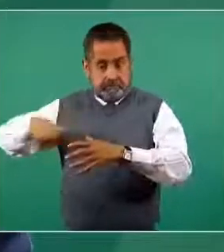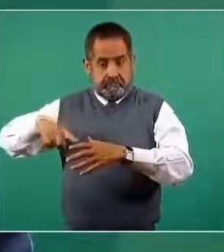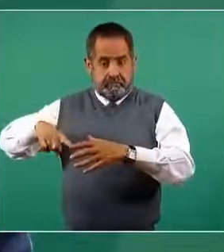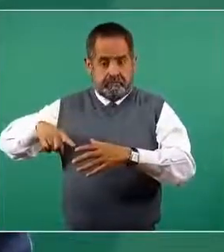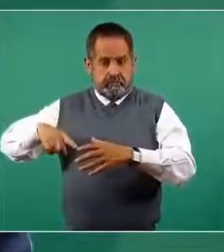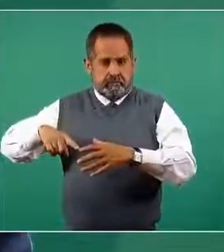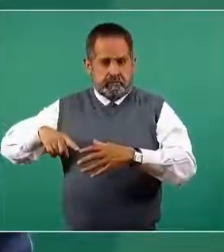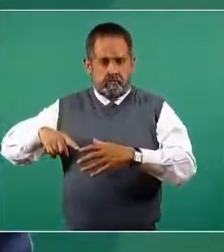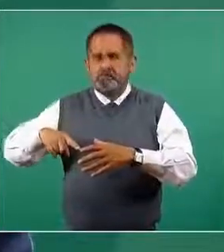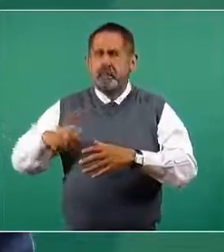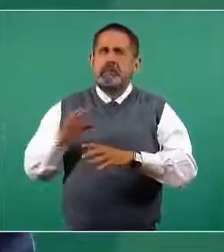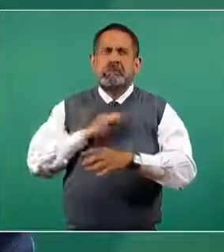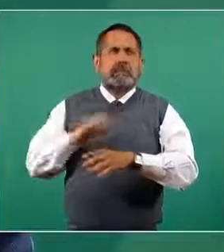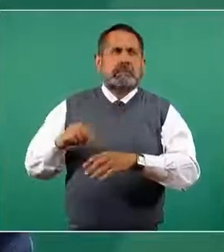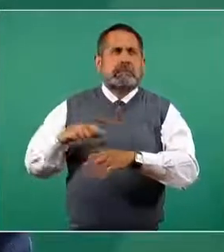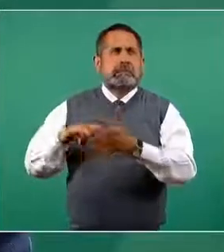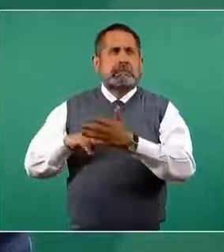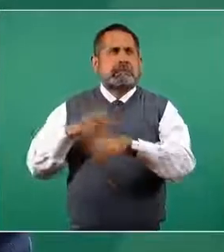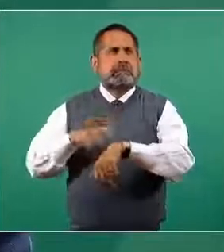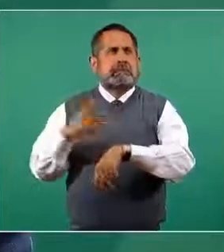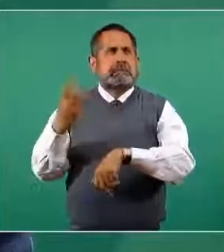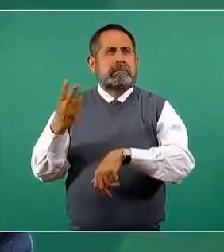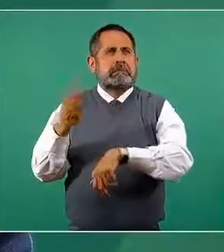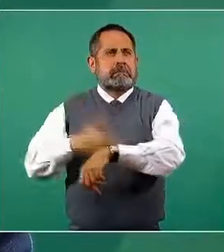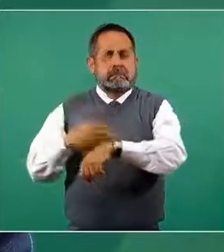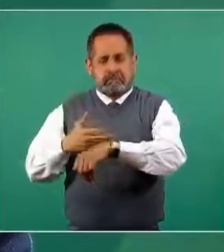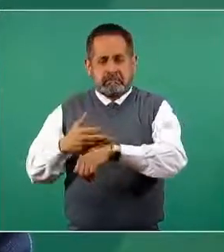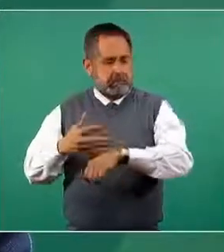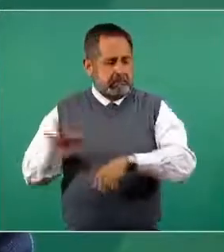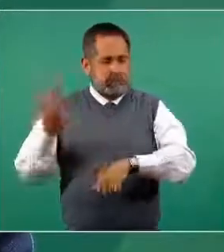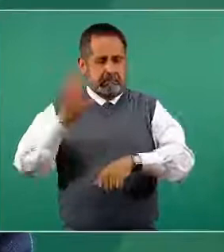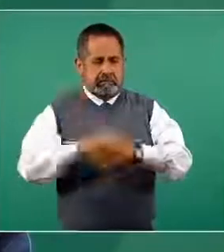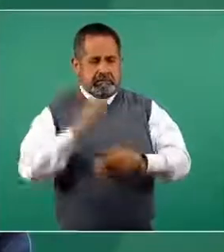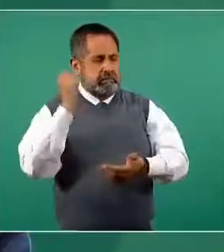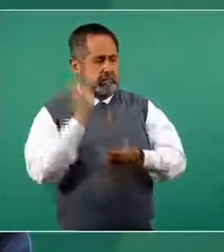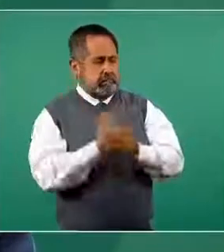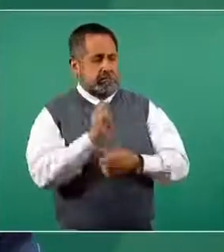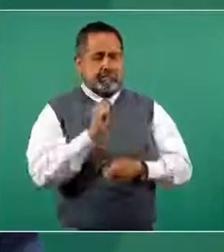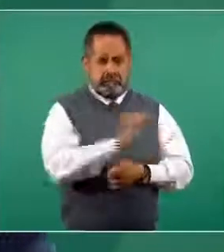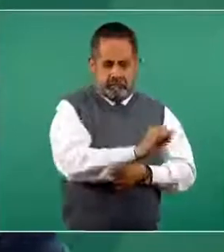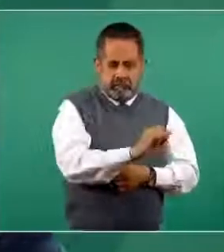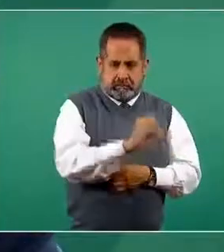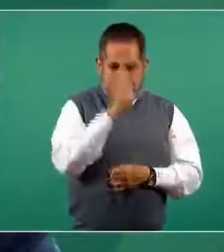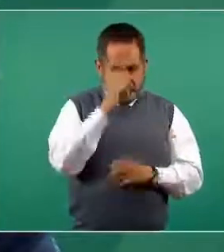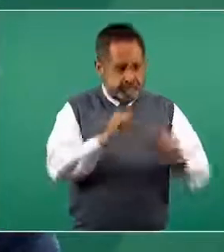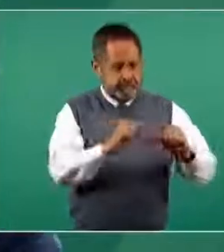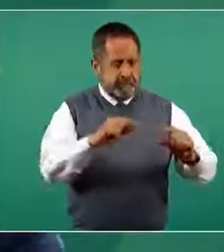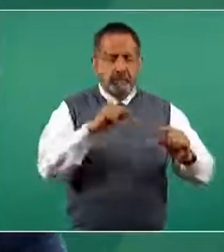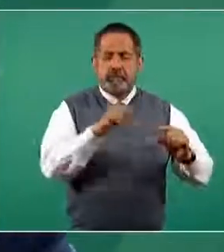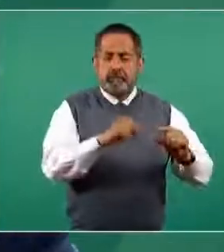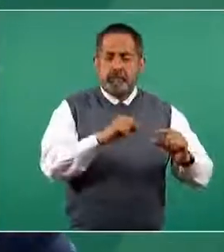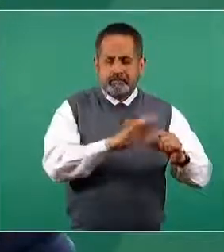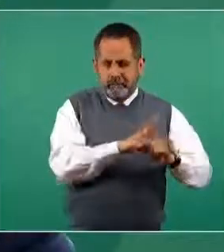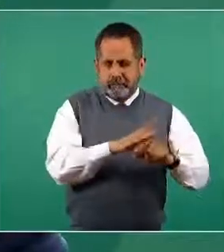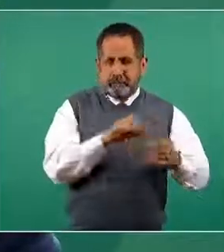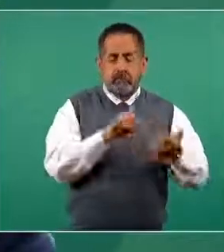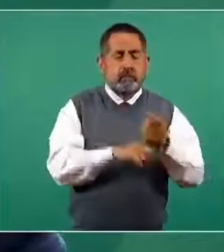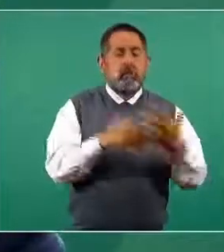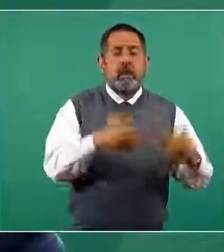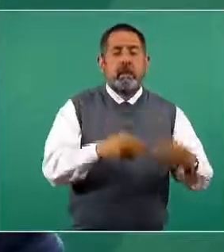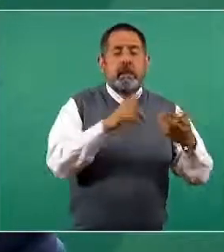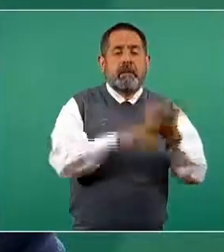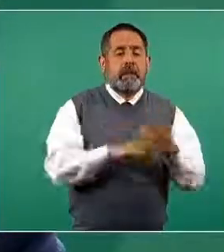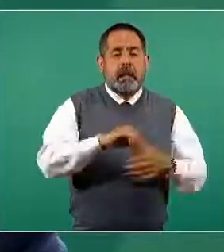un poquito después de las 3 de la tarde, emitió la autorización de uso de emergencias para la vacuna contra COVID de la